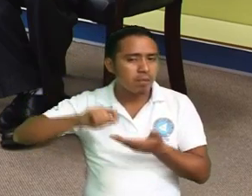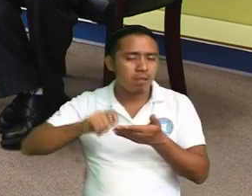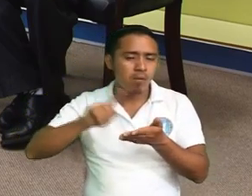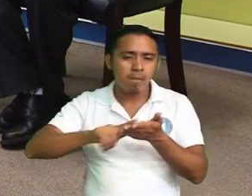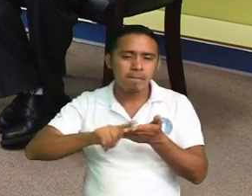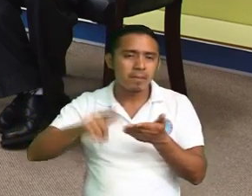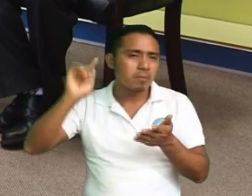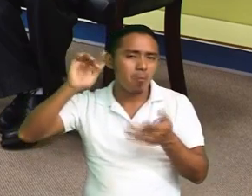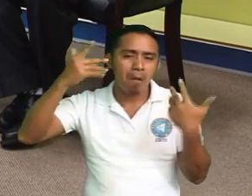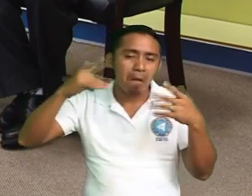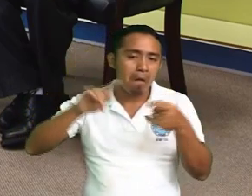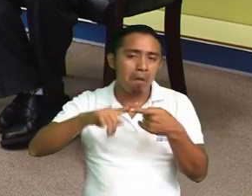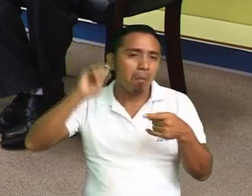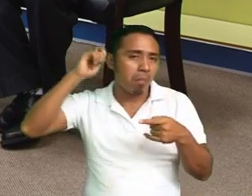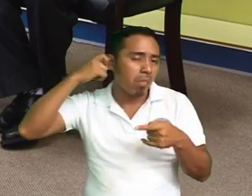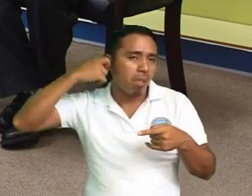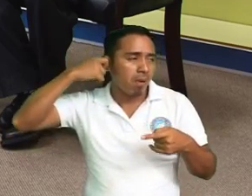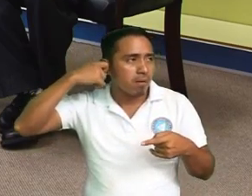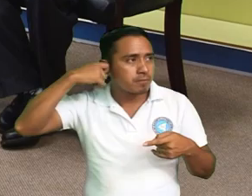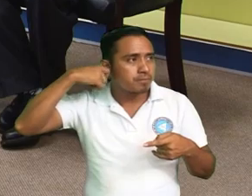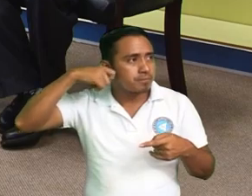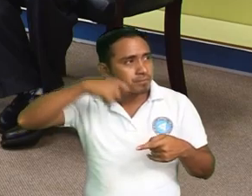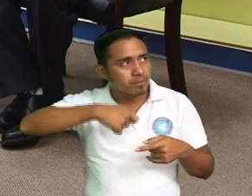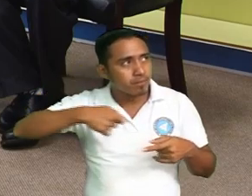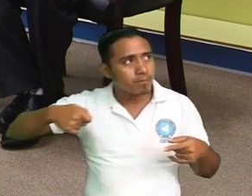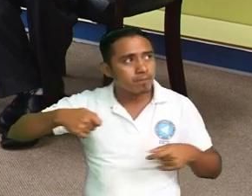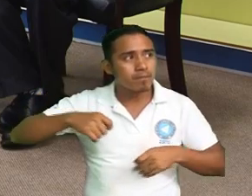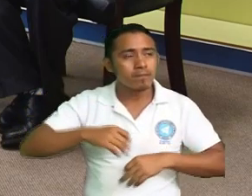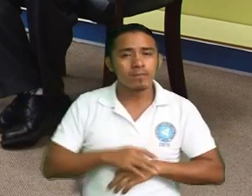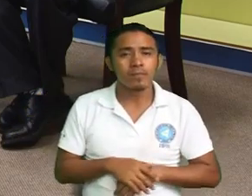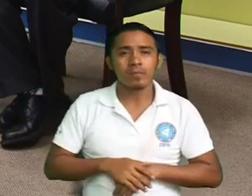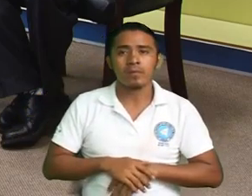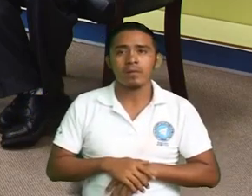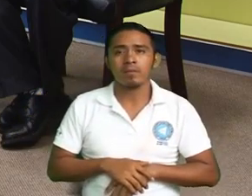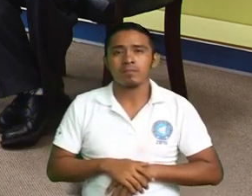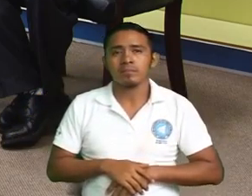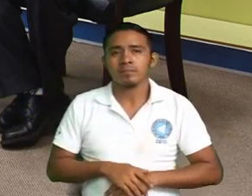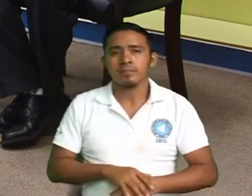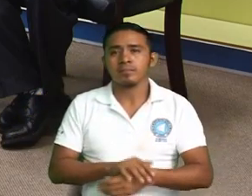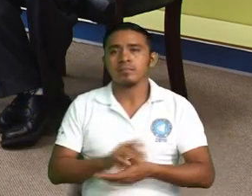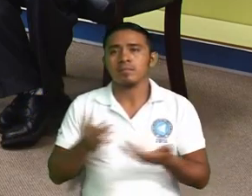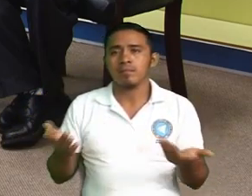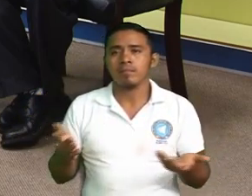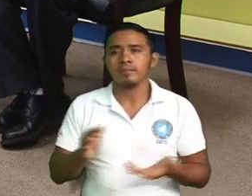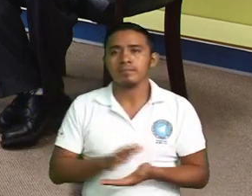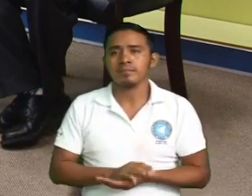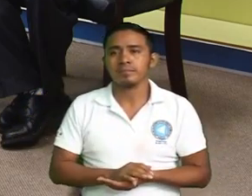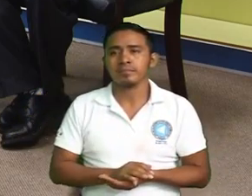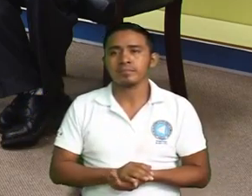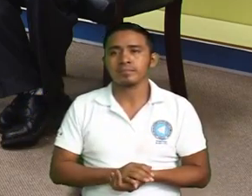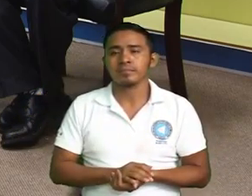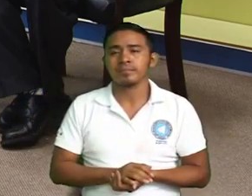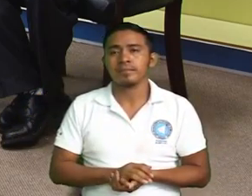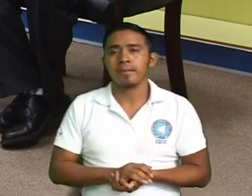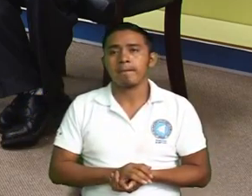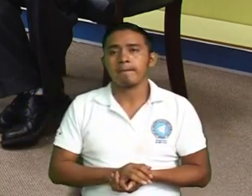hisopo o la derapa, perdón, y comienzan a limpiar. Sí,